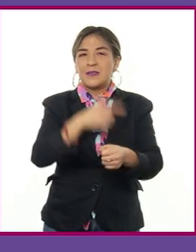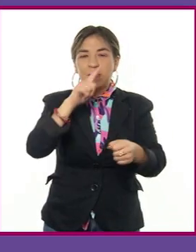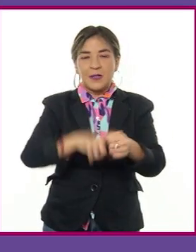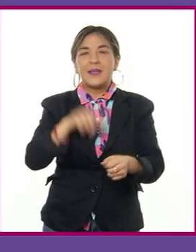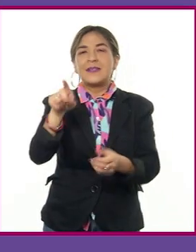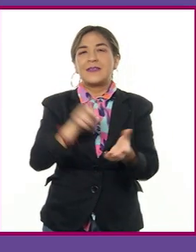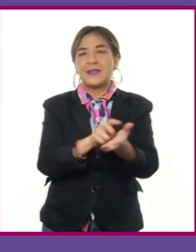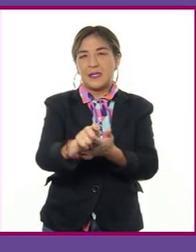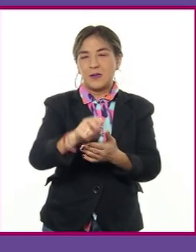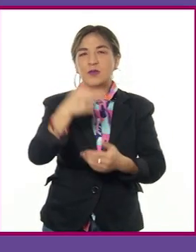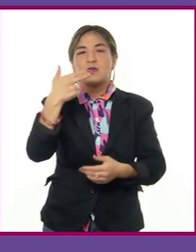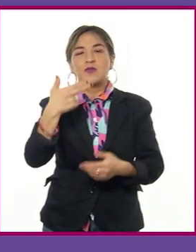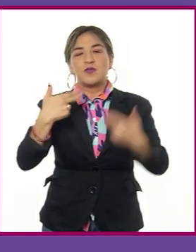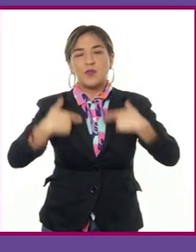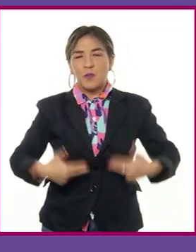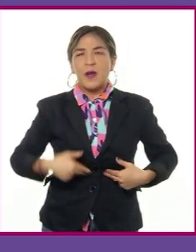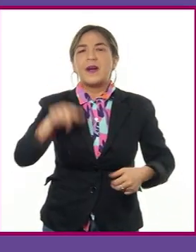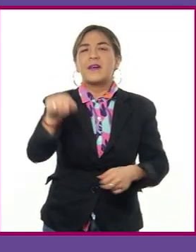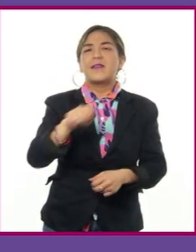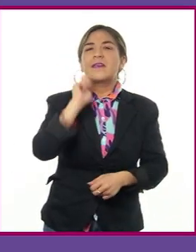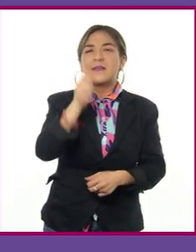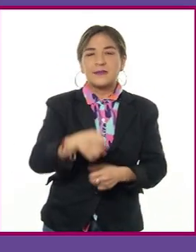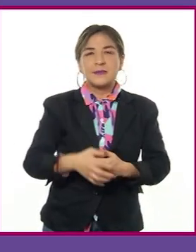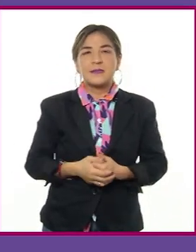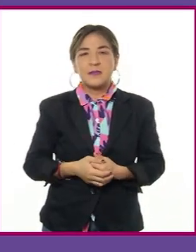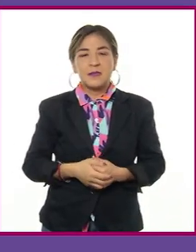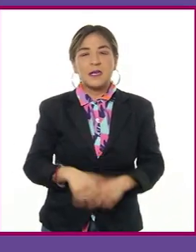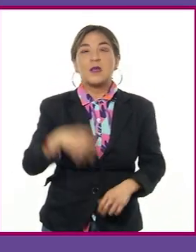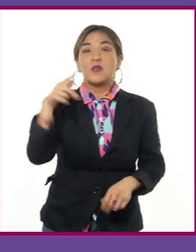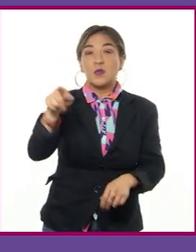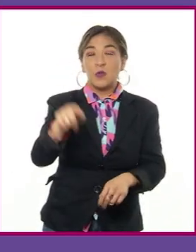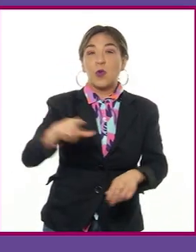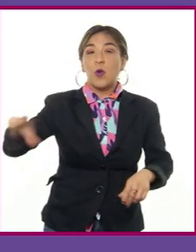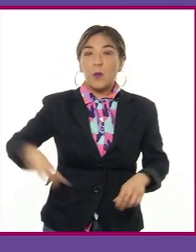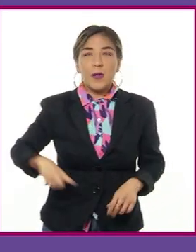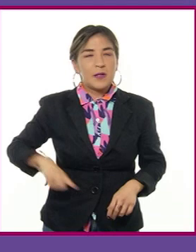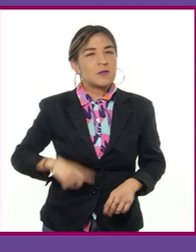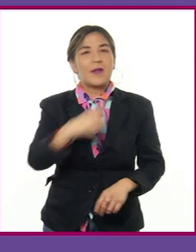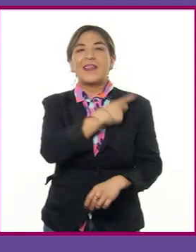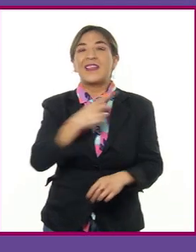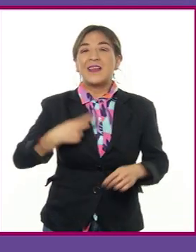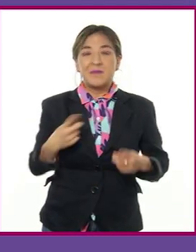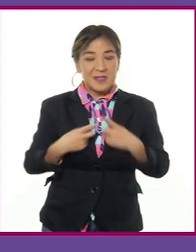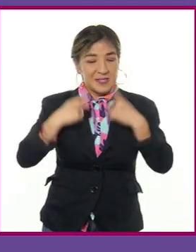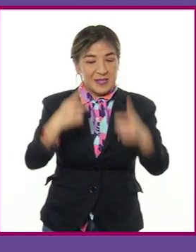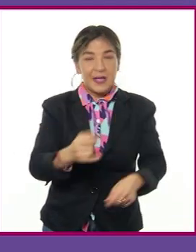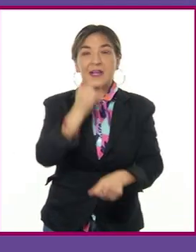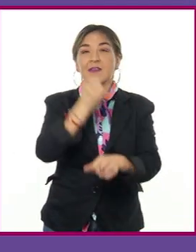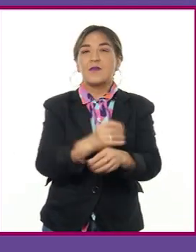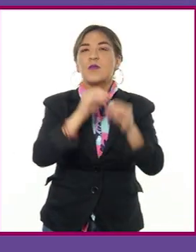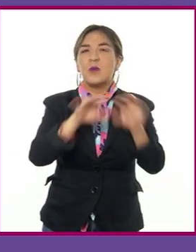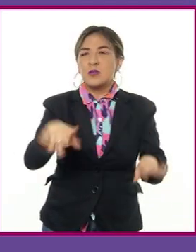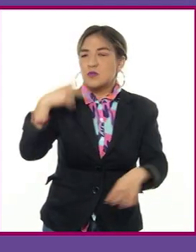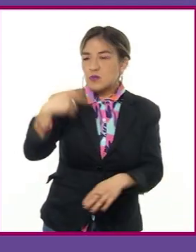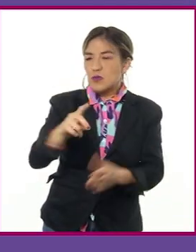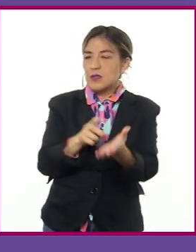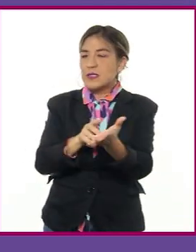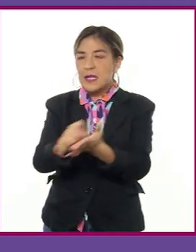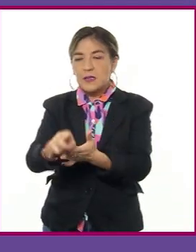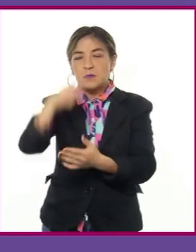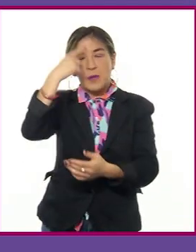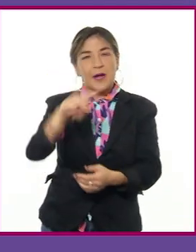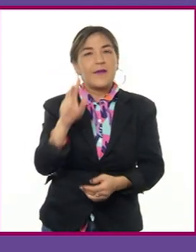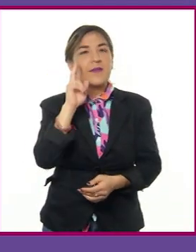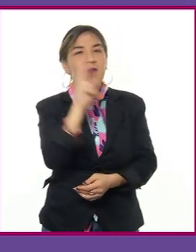los Derechos Humanos. Esto quiere decir que el Estado debe de garantizar el derecho de las personas para acceder